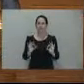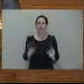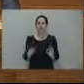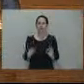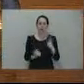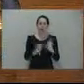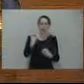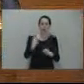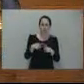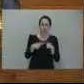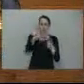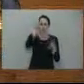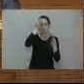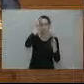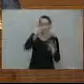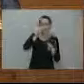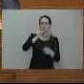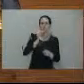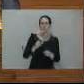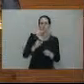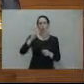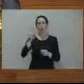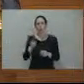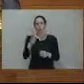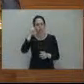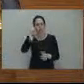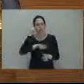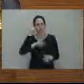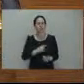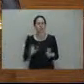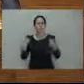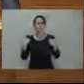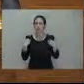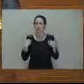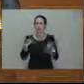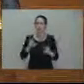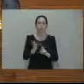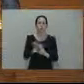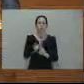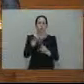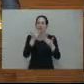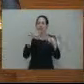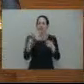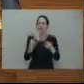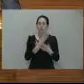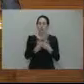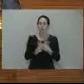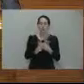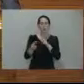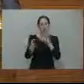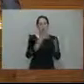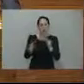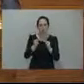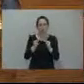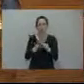posturas matizadas, sensatas y responsables que precisamente solo se pueden alcanzar desde la voluntad de negociación, del acuerdo y de